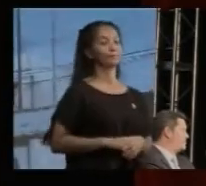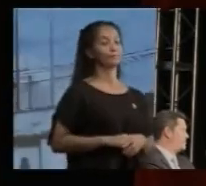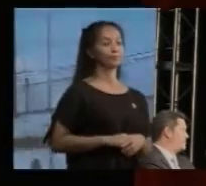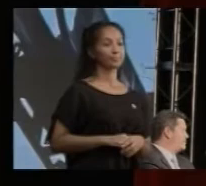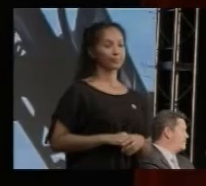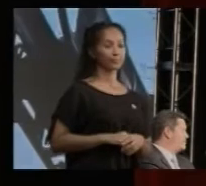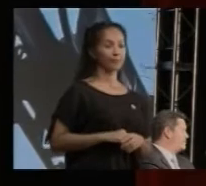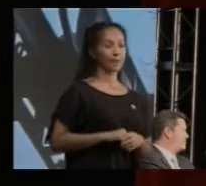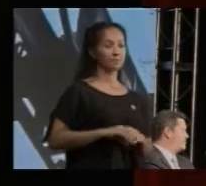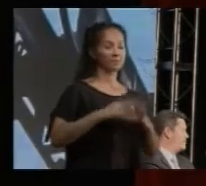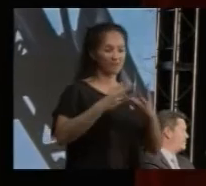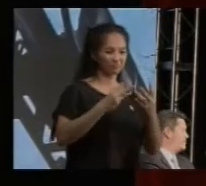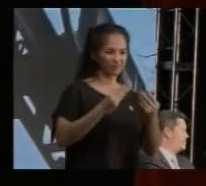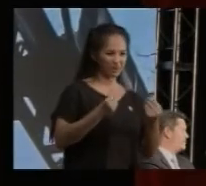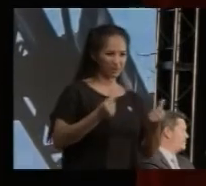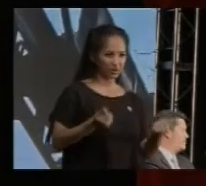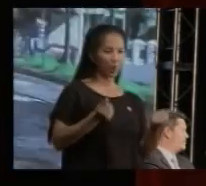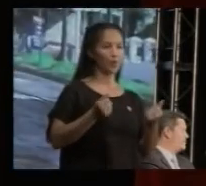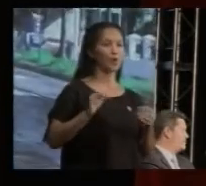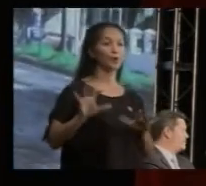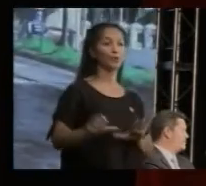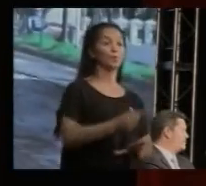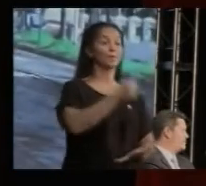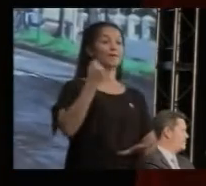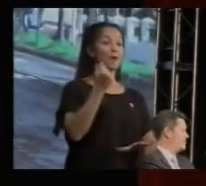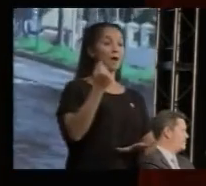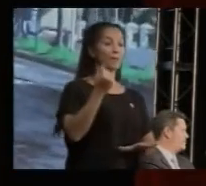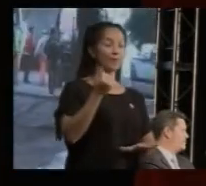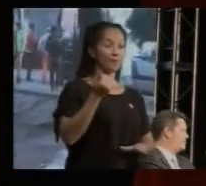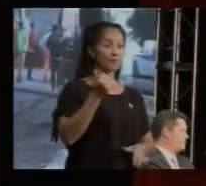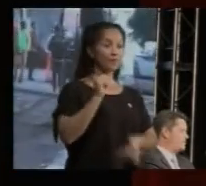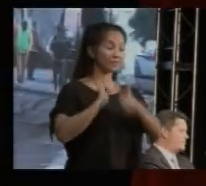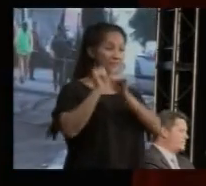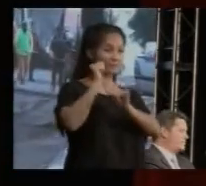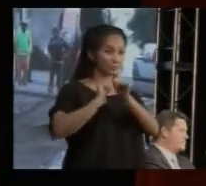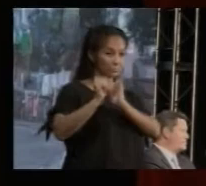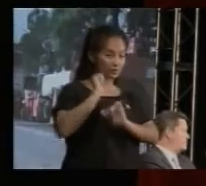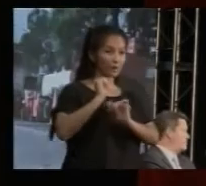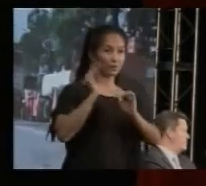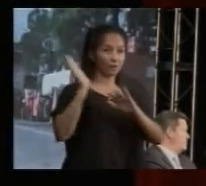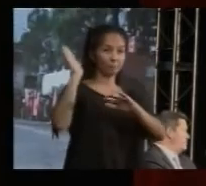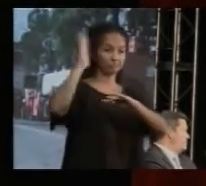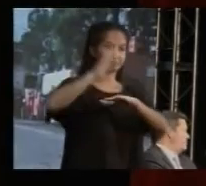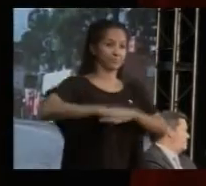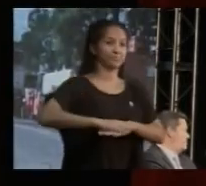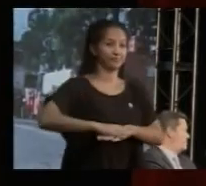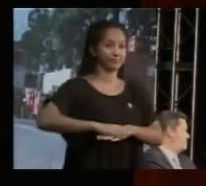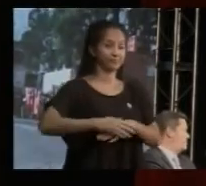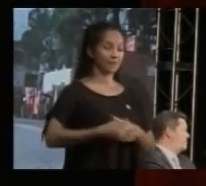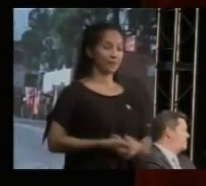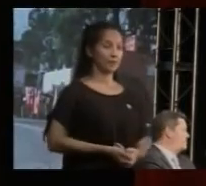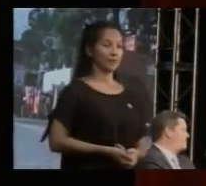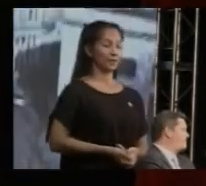un desmoronamiento, y recuperamos el adoquinado histórico que imprudentemente se lo tapó con una capa asfáltica en un